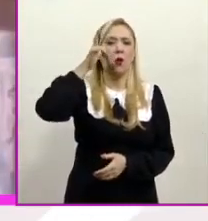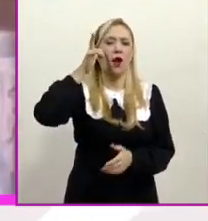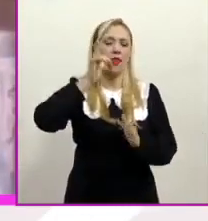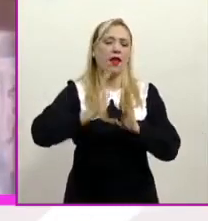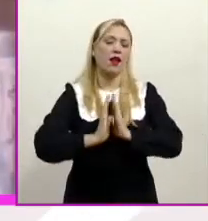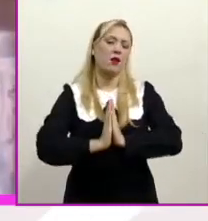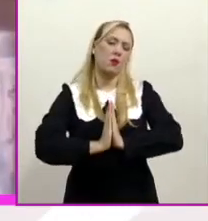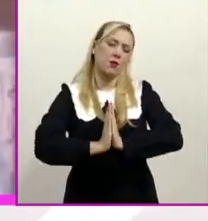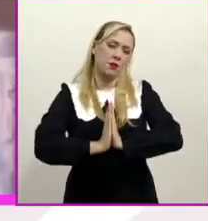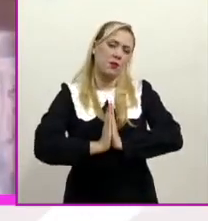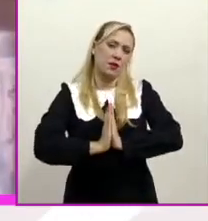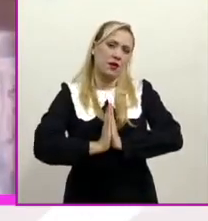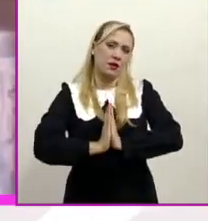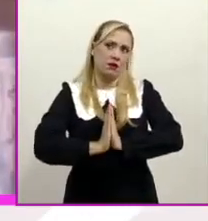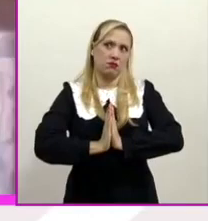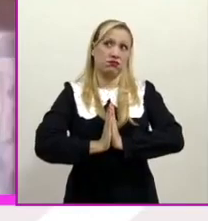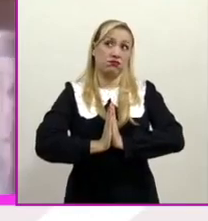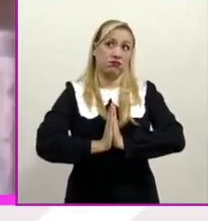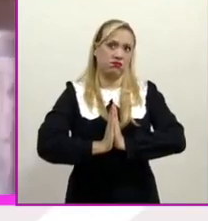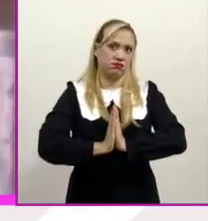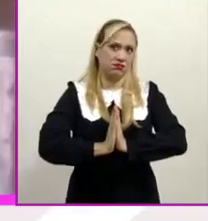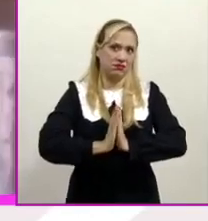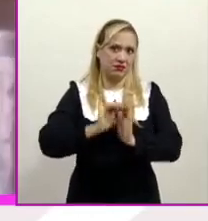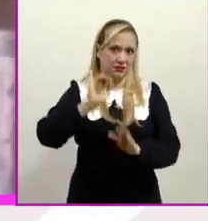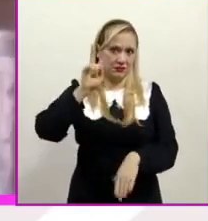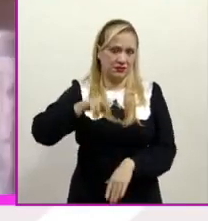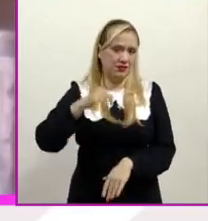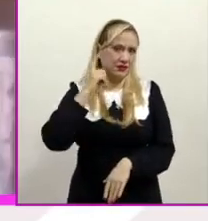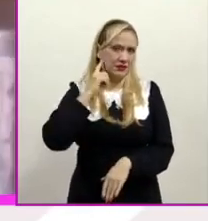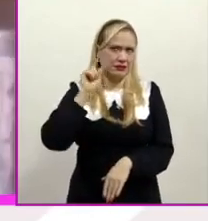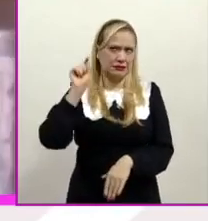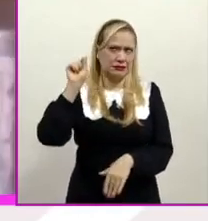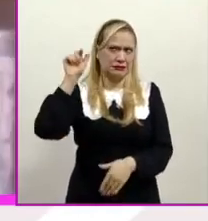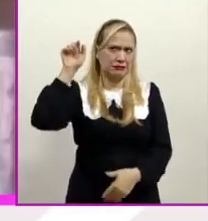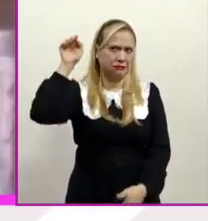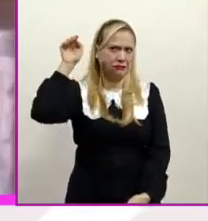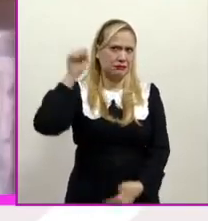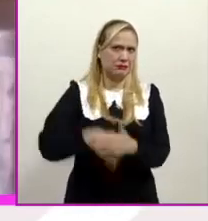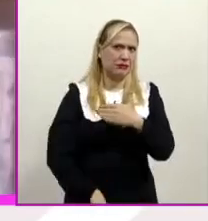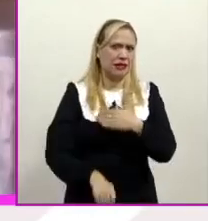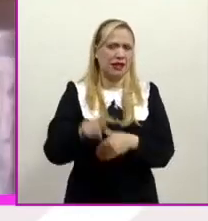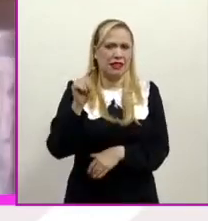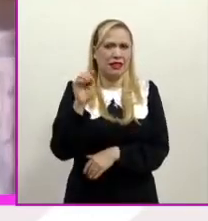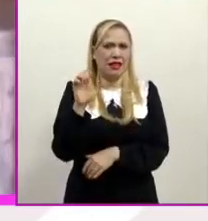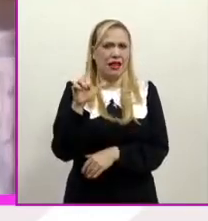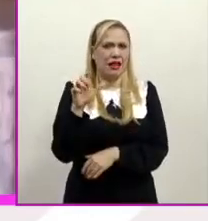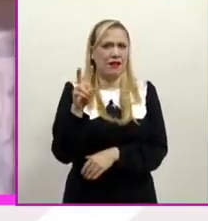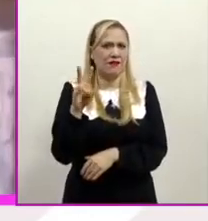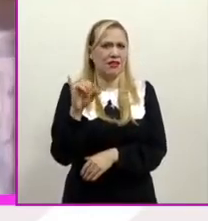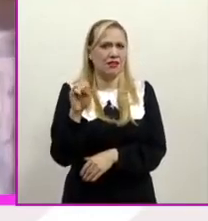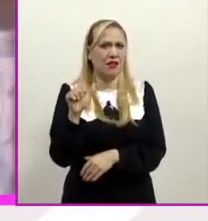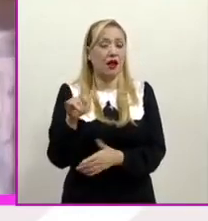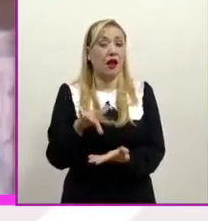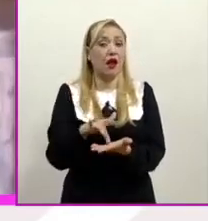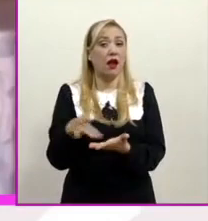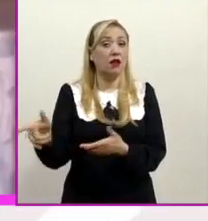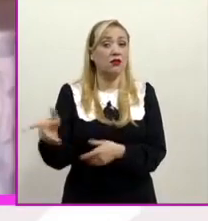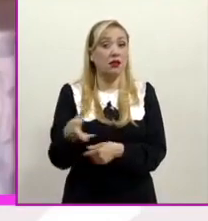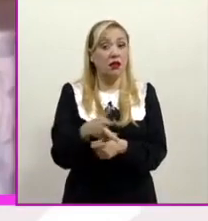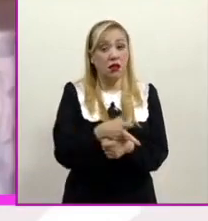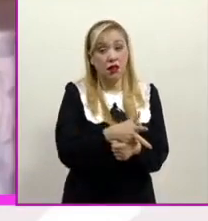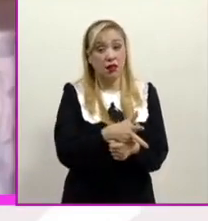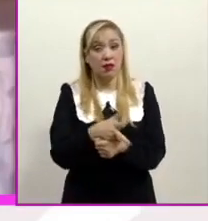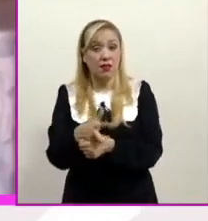pues sí, de alguna manera salvó a esta empresa que todo el mundo sabe, no es un secreto, que iba para abajo y que se